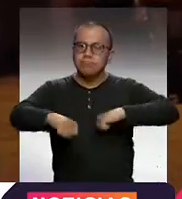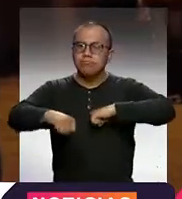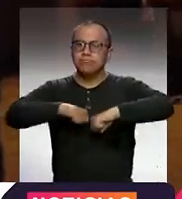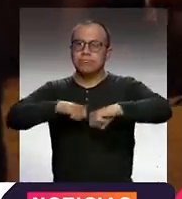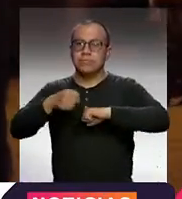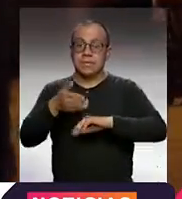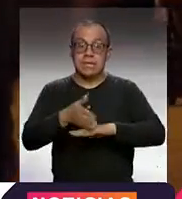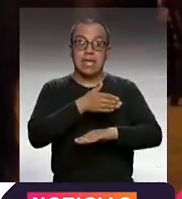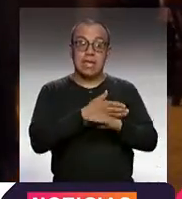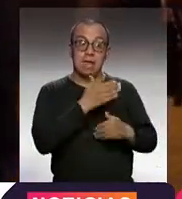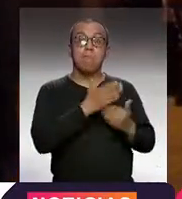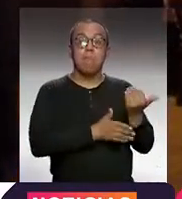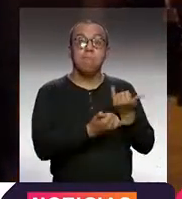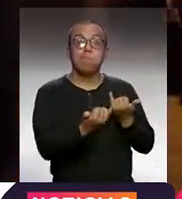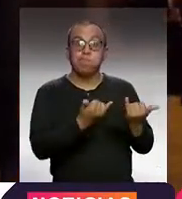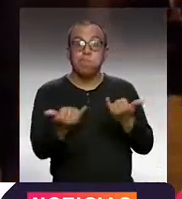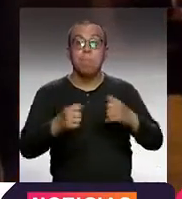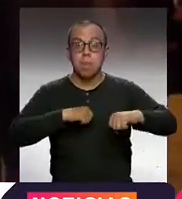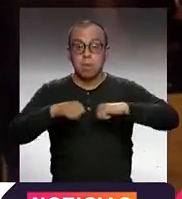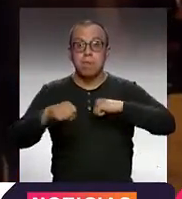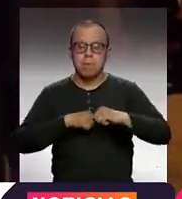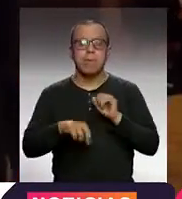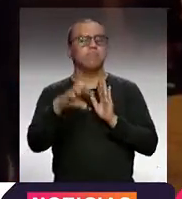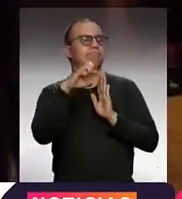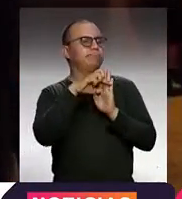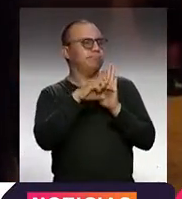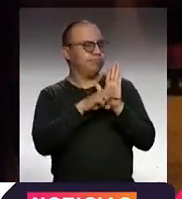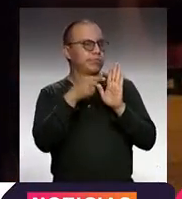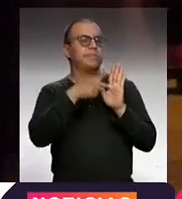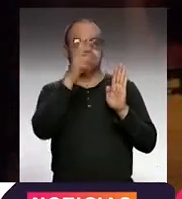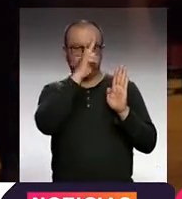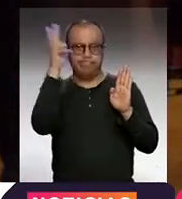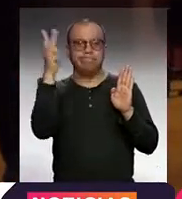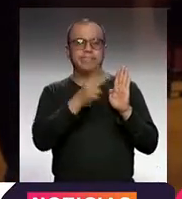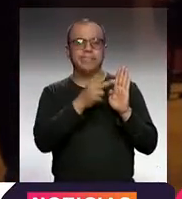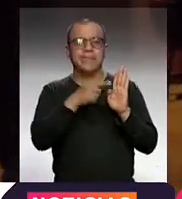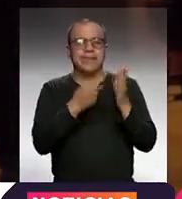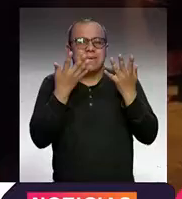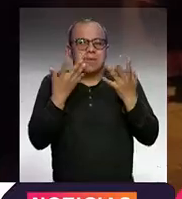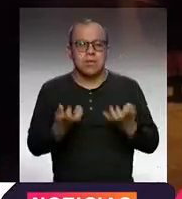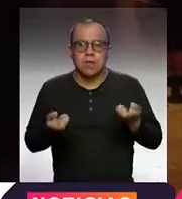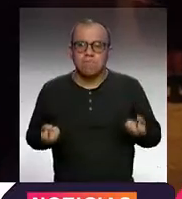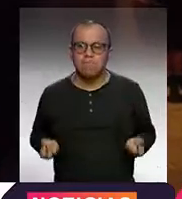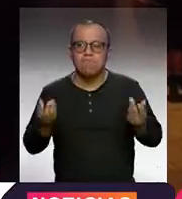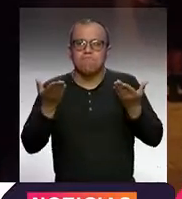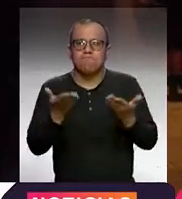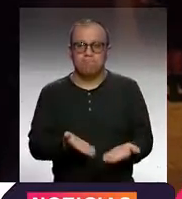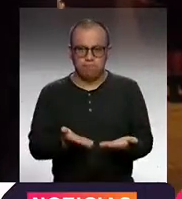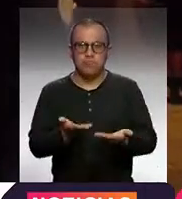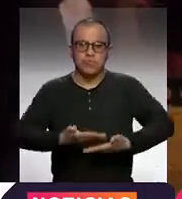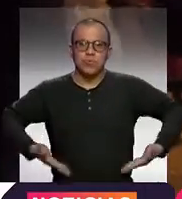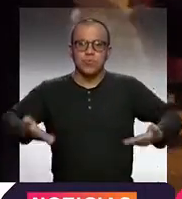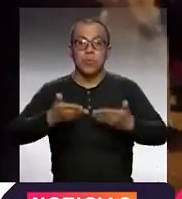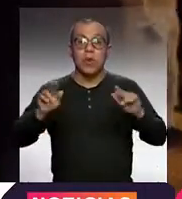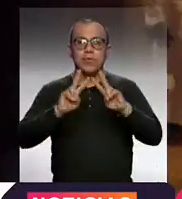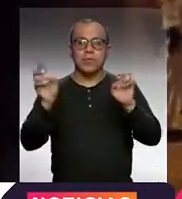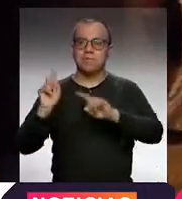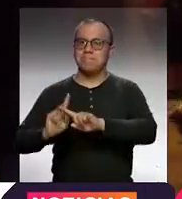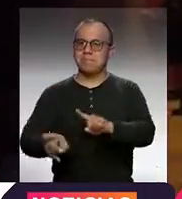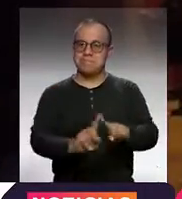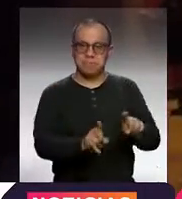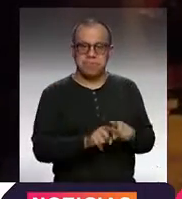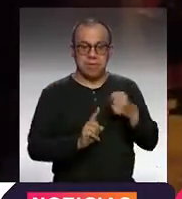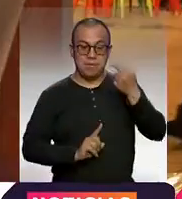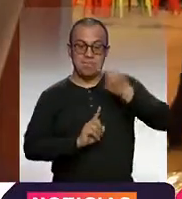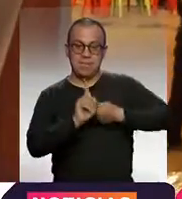que ya está activo, pero que hoy, con todos los protocolos de seguridad, quiere brindar a los visitantes una temática distinta dado el